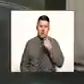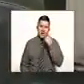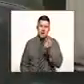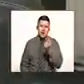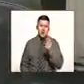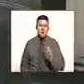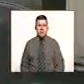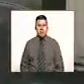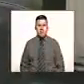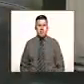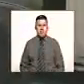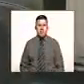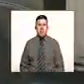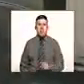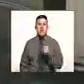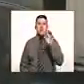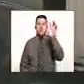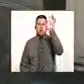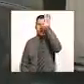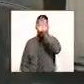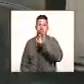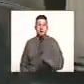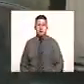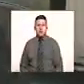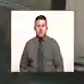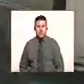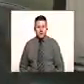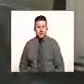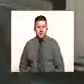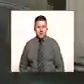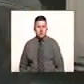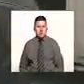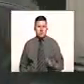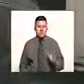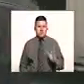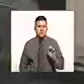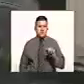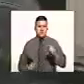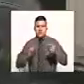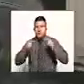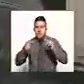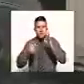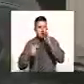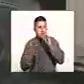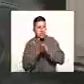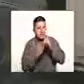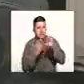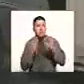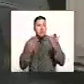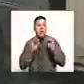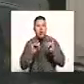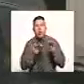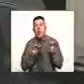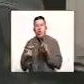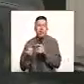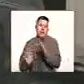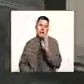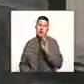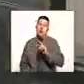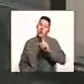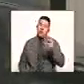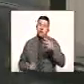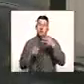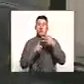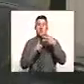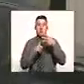delito, como en muchos otros países. Ni siquiera le han dado primer debate a ese proyecto tampoco. Y tercero,